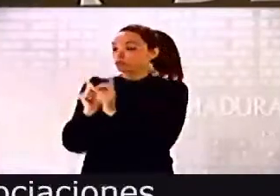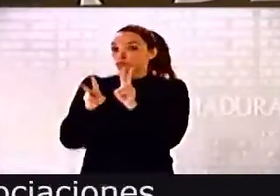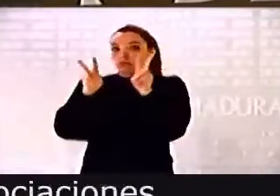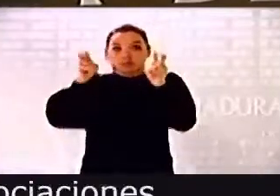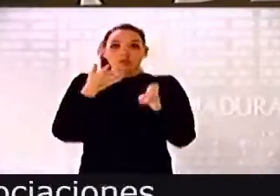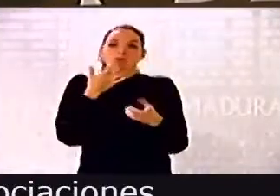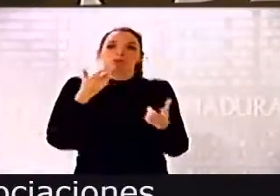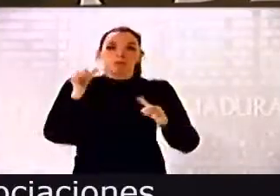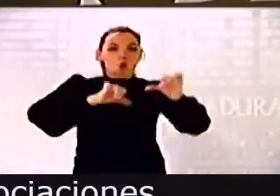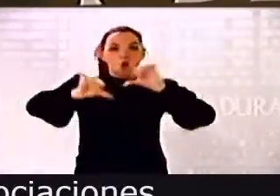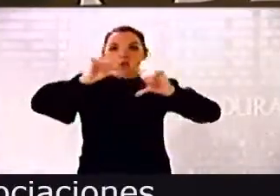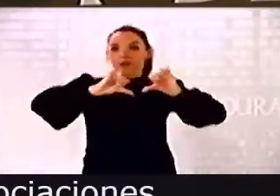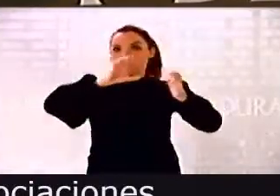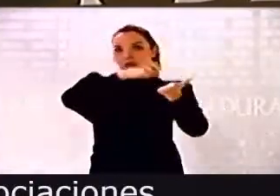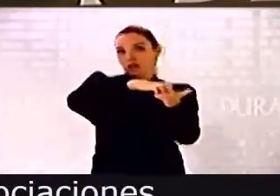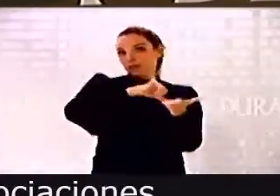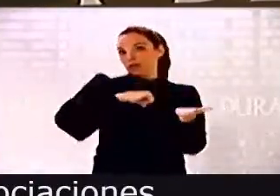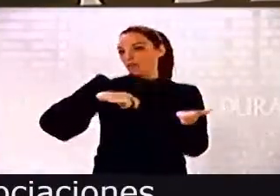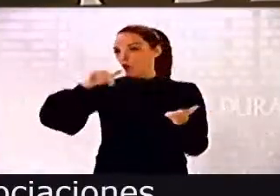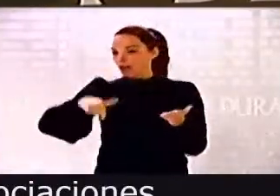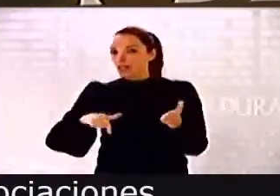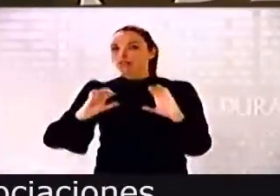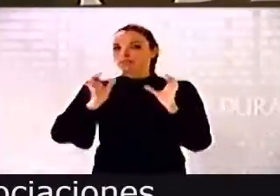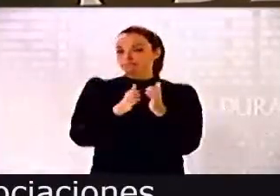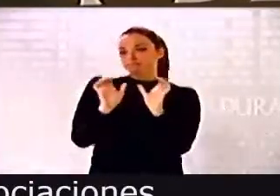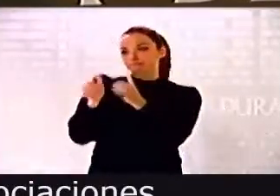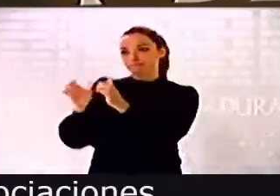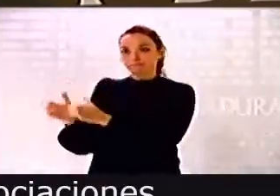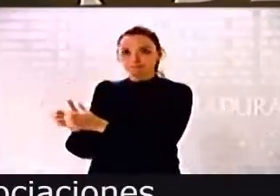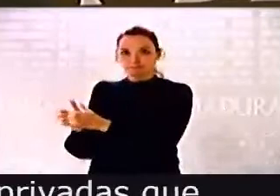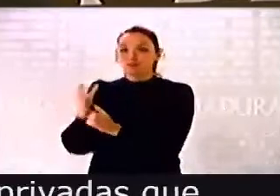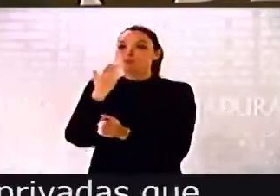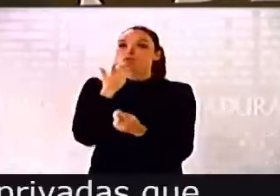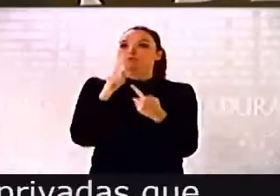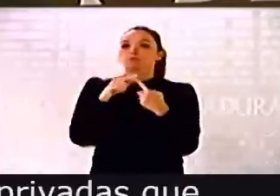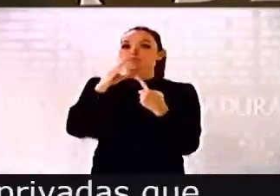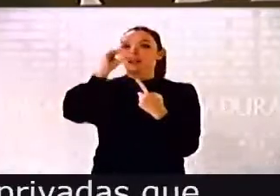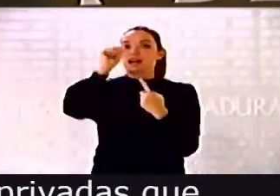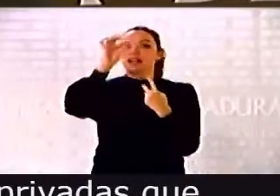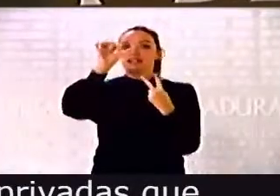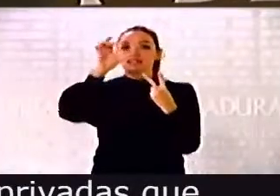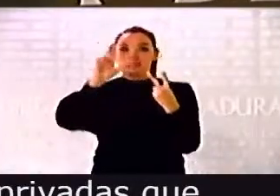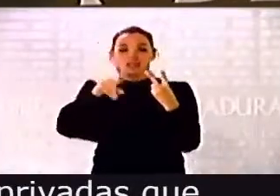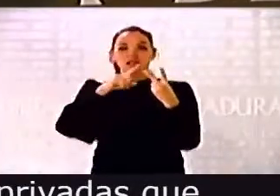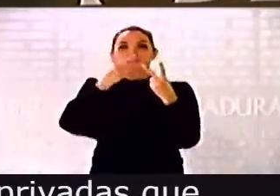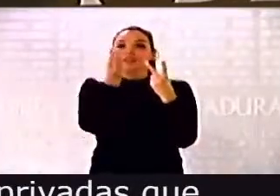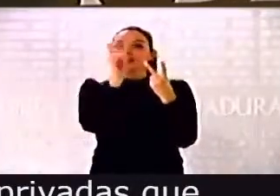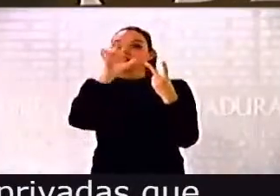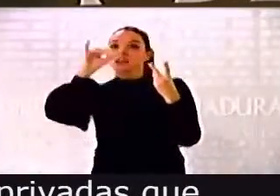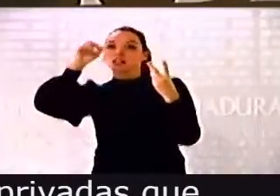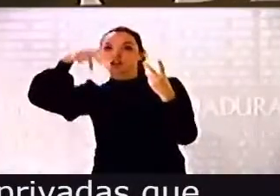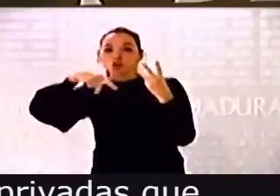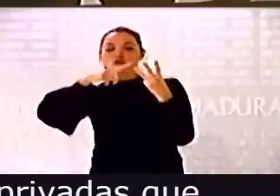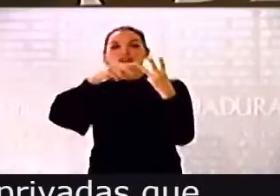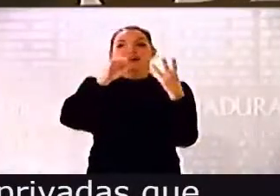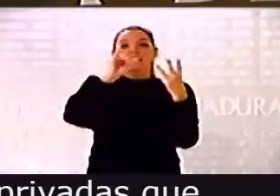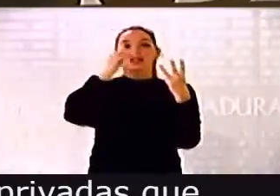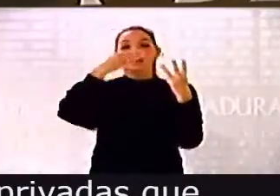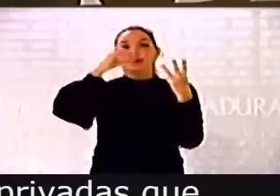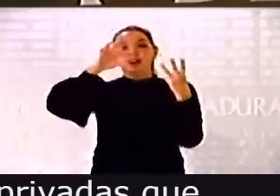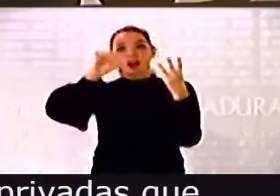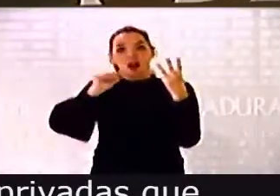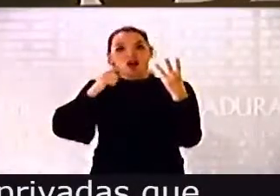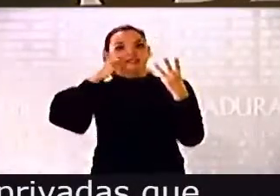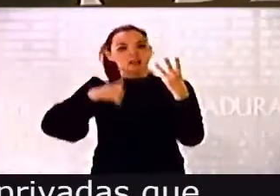clínicas privadas que operan en nuestra comunidad autónoma, que son Cáser, que es Quirón y que es Rivera Salud,